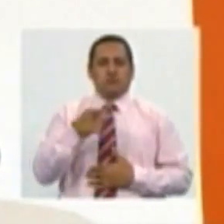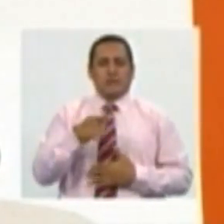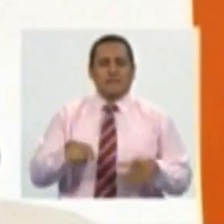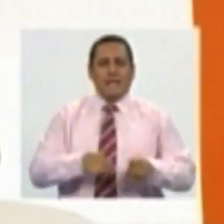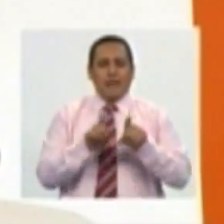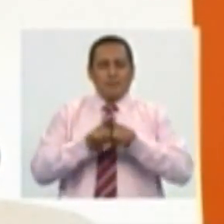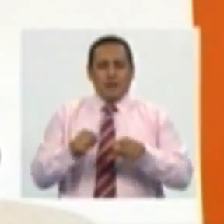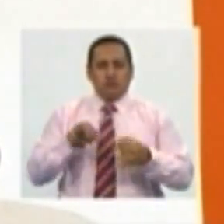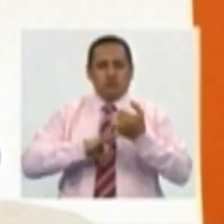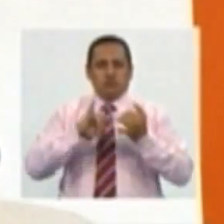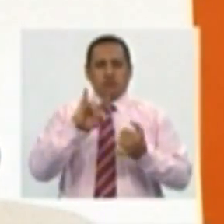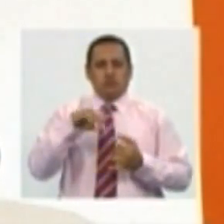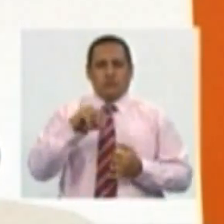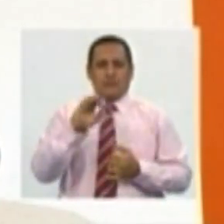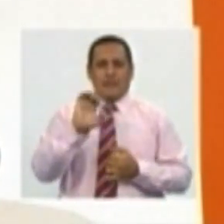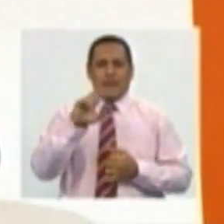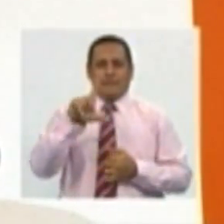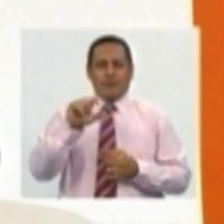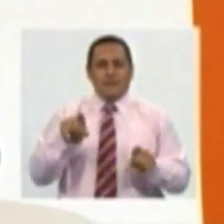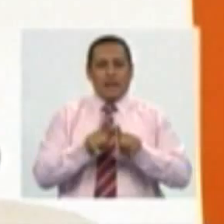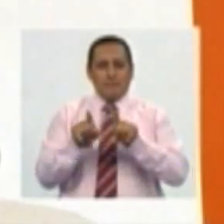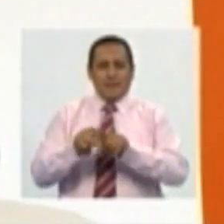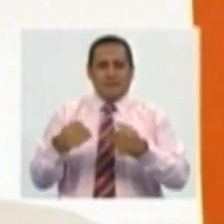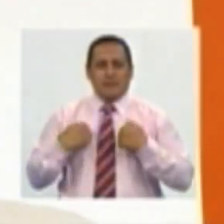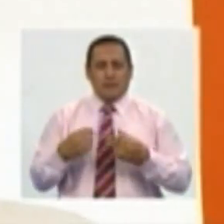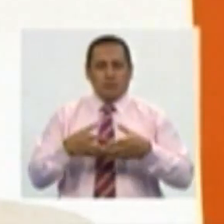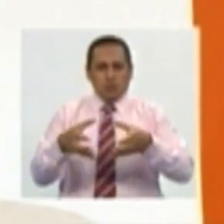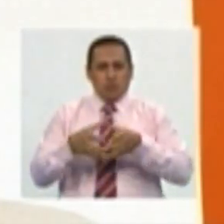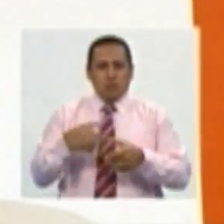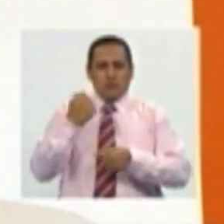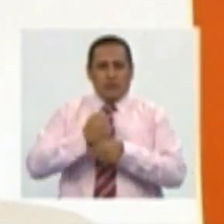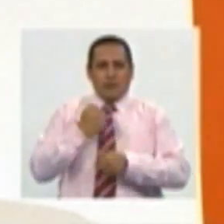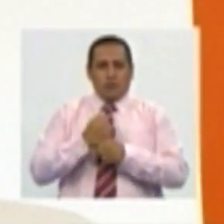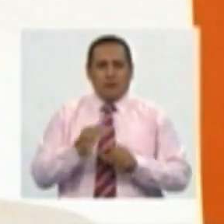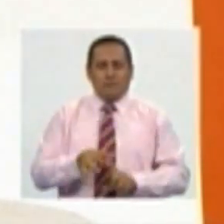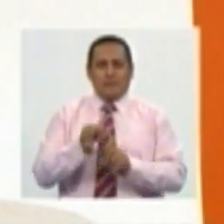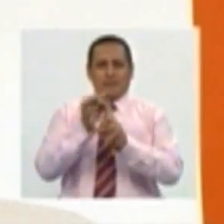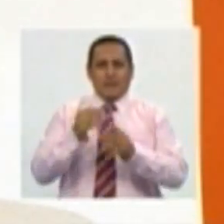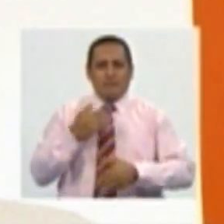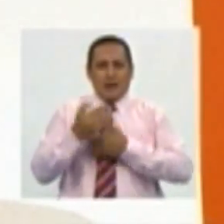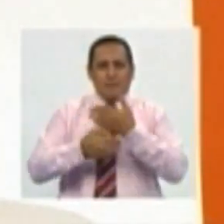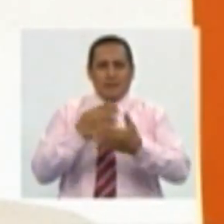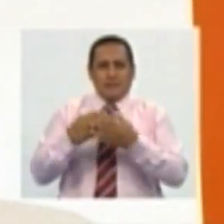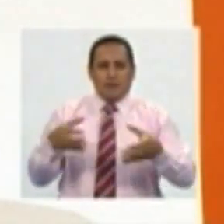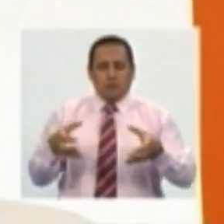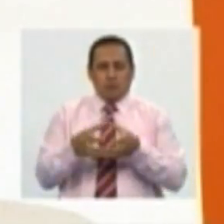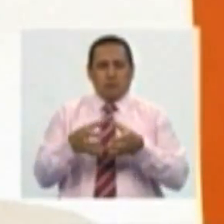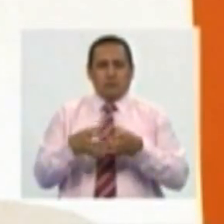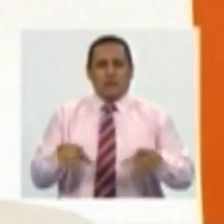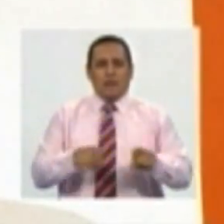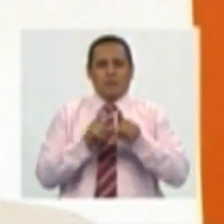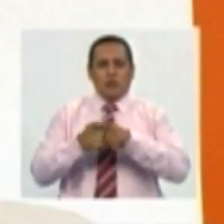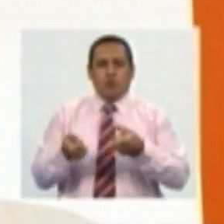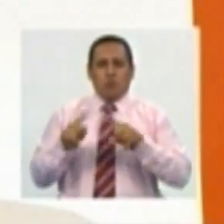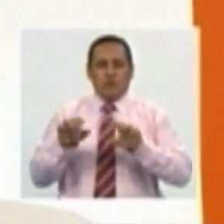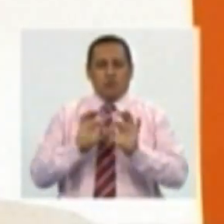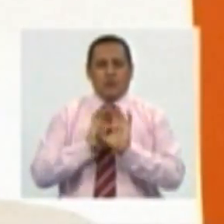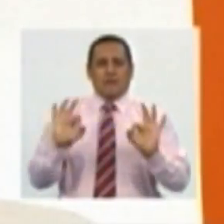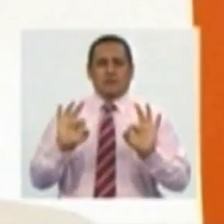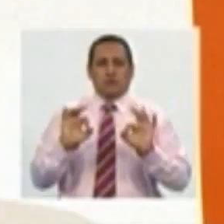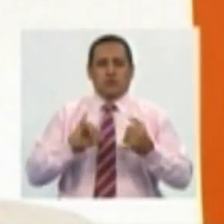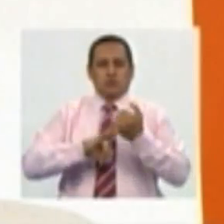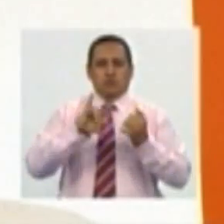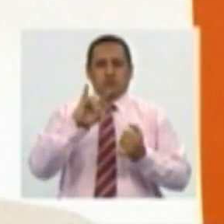denuncias, y también SUNAFIL tiene inspectores destacados en esas regiones donde van a realizar actividades inspectivas. Una vez que se implemente